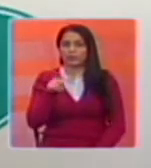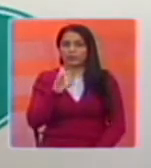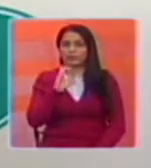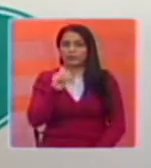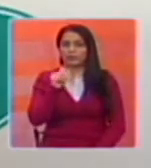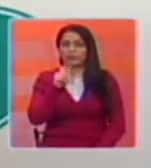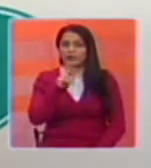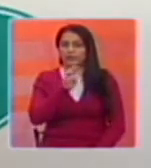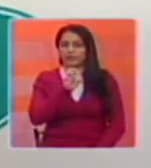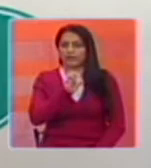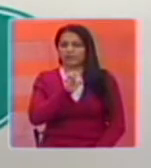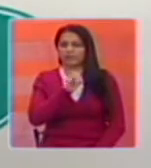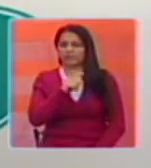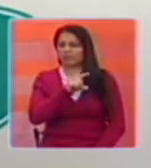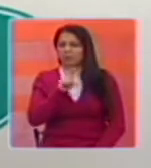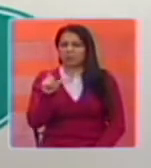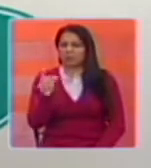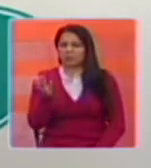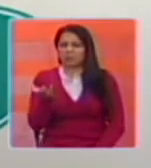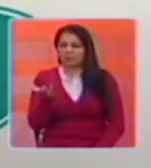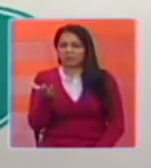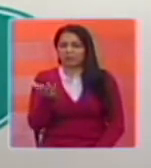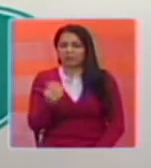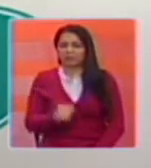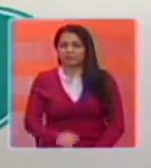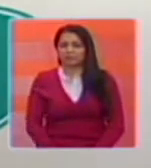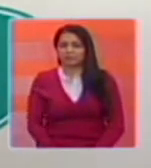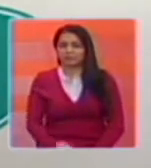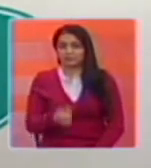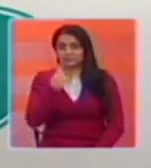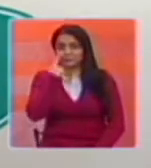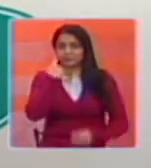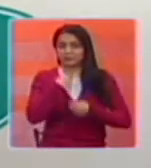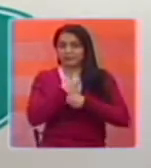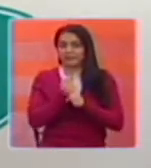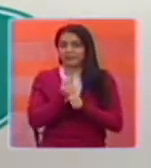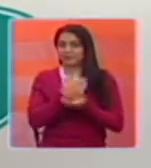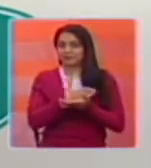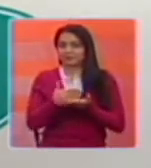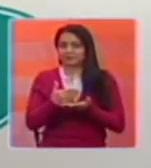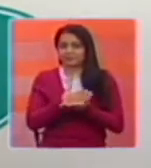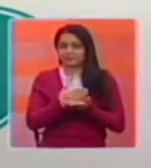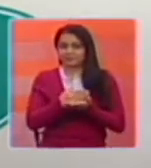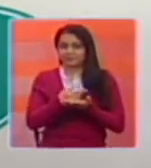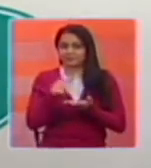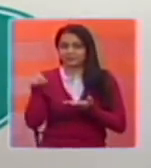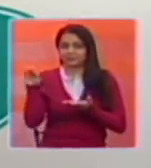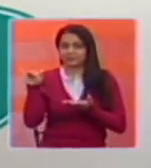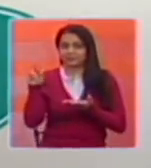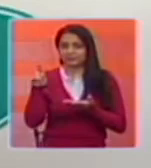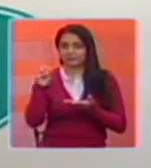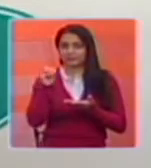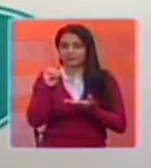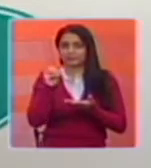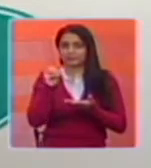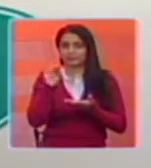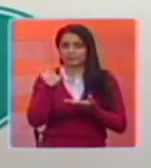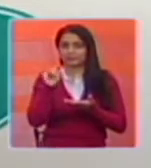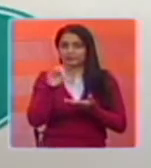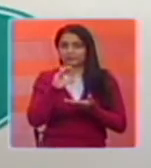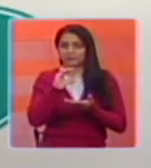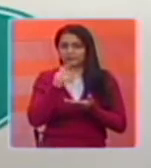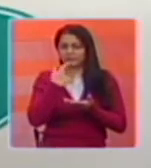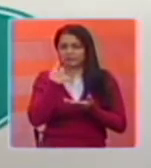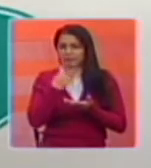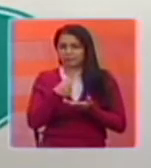los cupcakes generalmente se hacen con pirotines. ¿Qué es el pirotín? Es esto que ustedes ven aquí, ¿verdad? Estos son